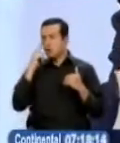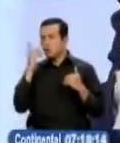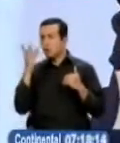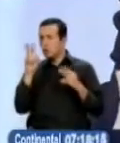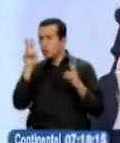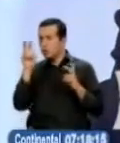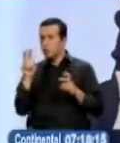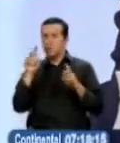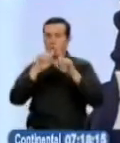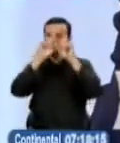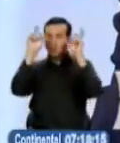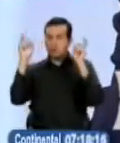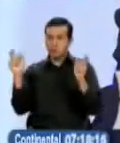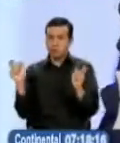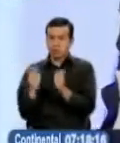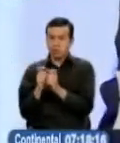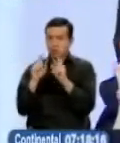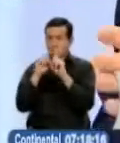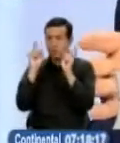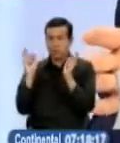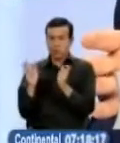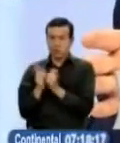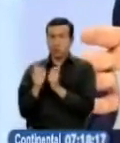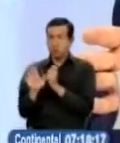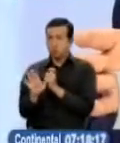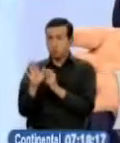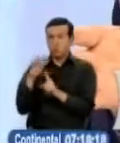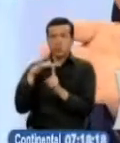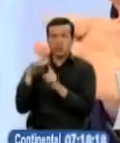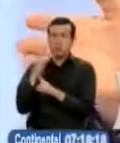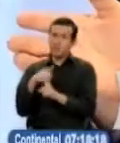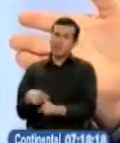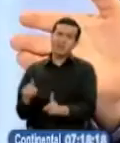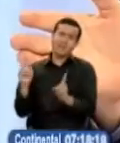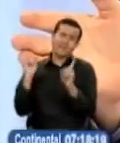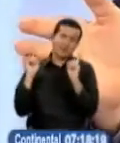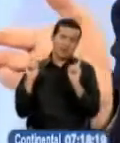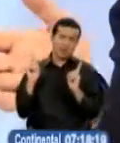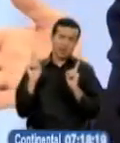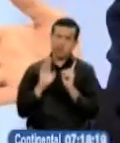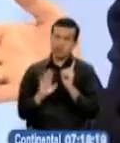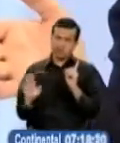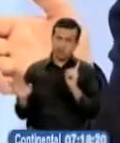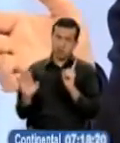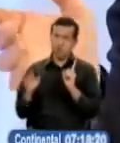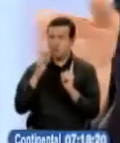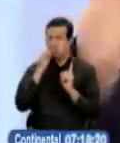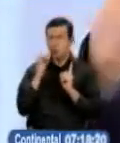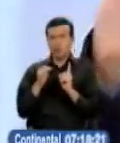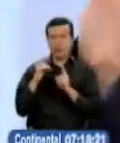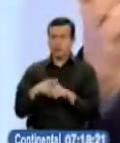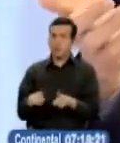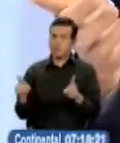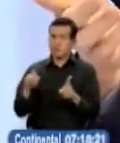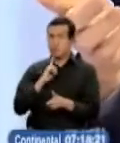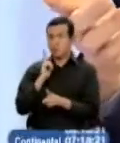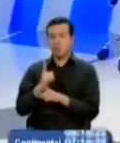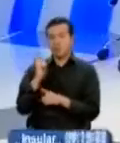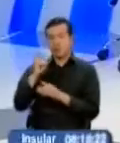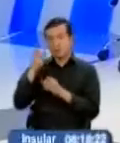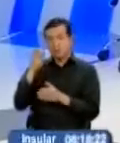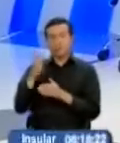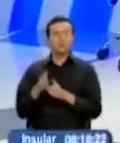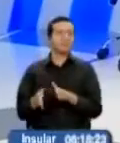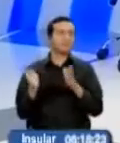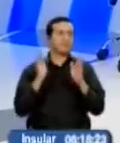porque la pequeña, la mediana empresa tienen otro tipo de condiciones en su propio desarrollo. Otro tipo de realidades. Y otro tipo de realidades. Ya. Entonces, eso tenemos que ir.